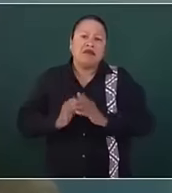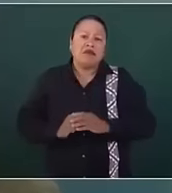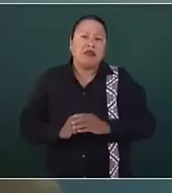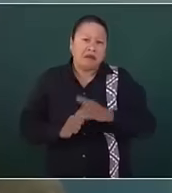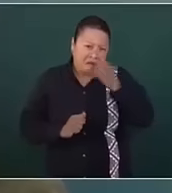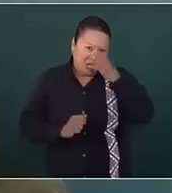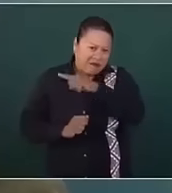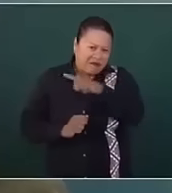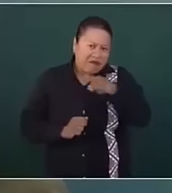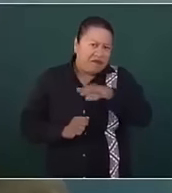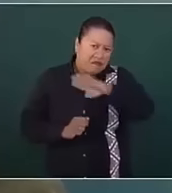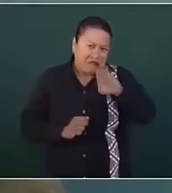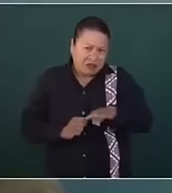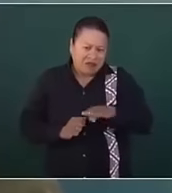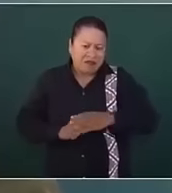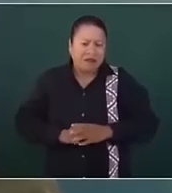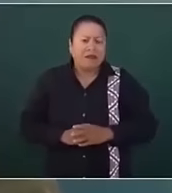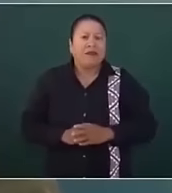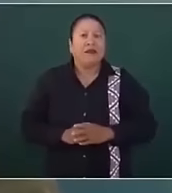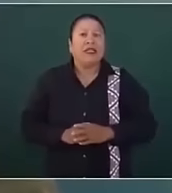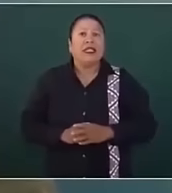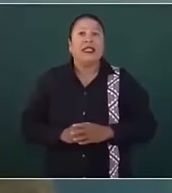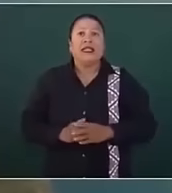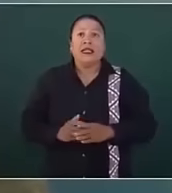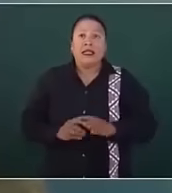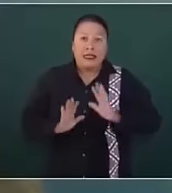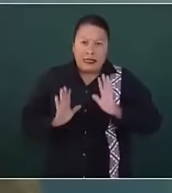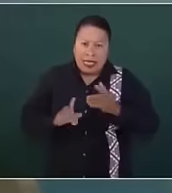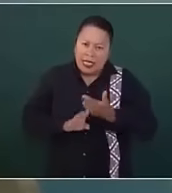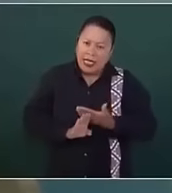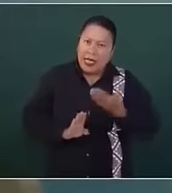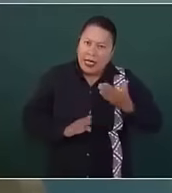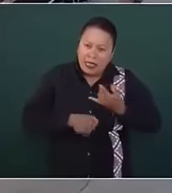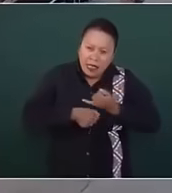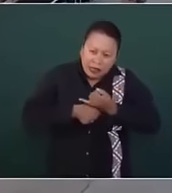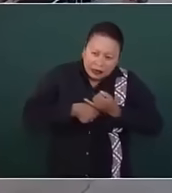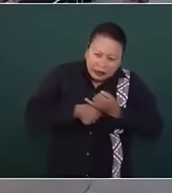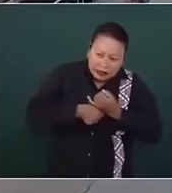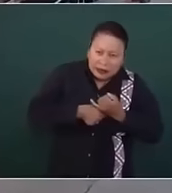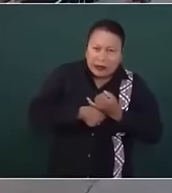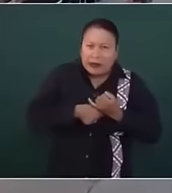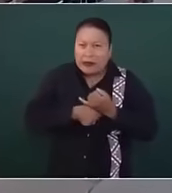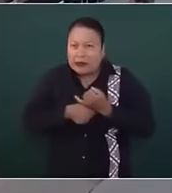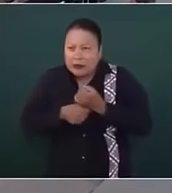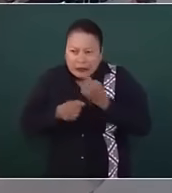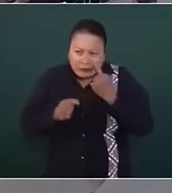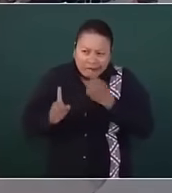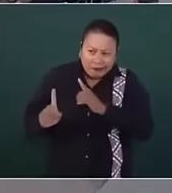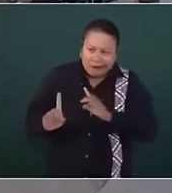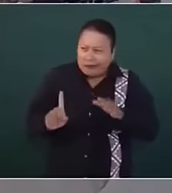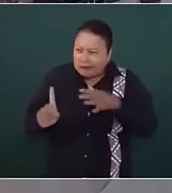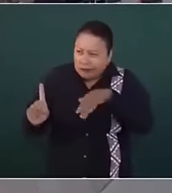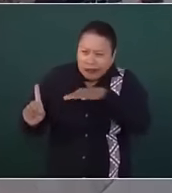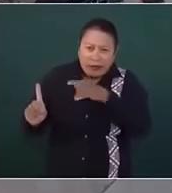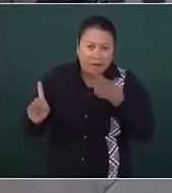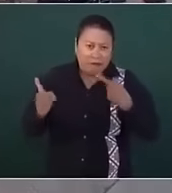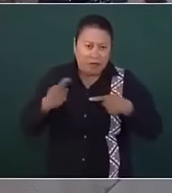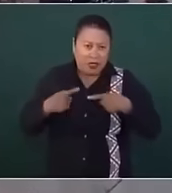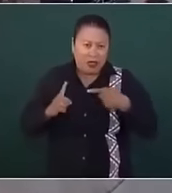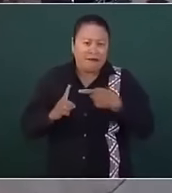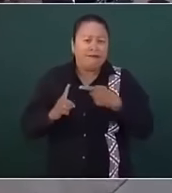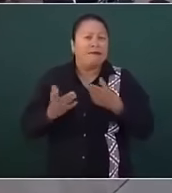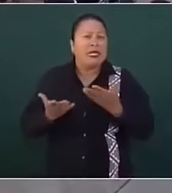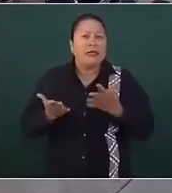su muerte. Se tenía un seguimiento de esta persona detenida